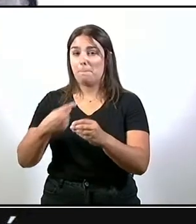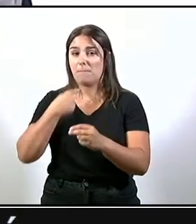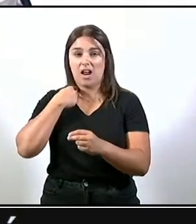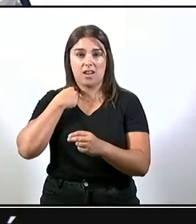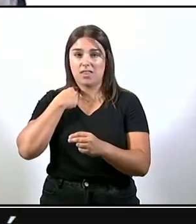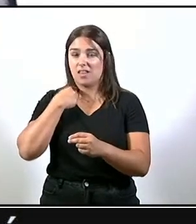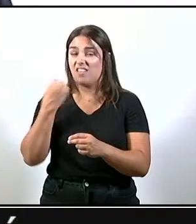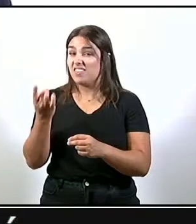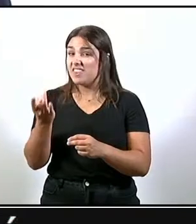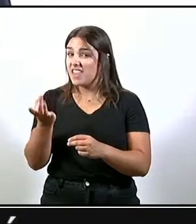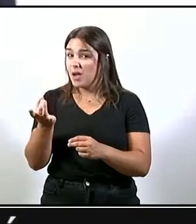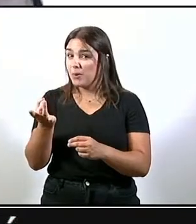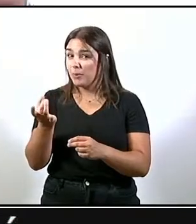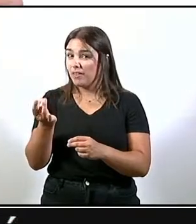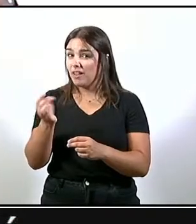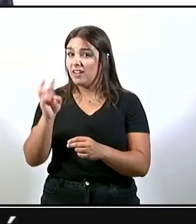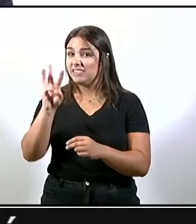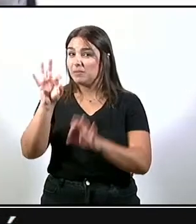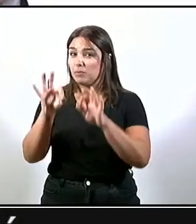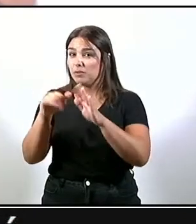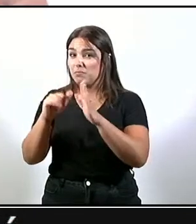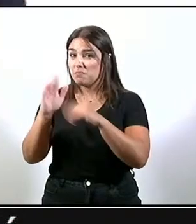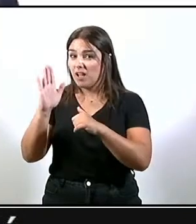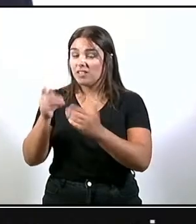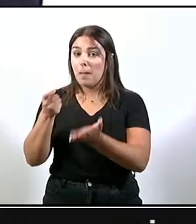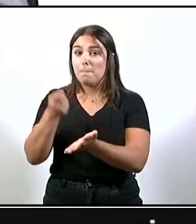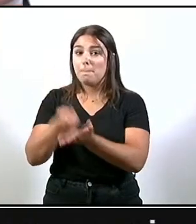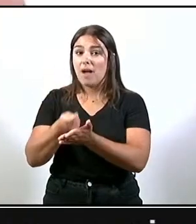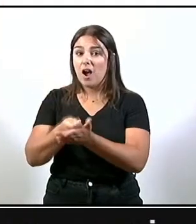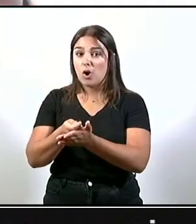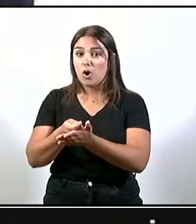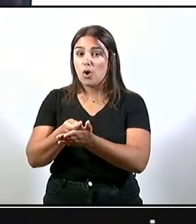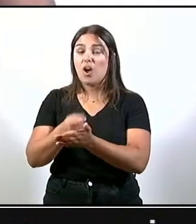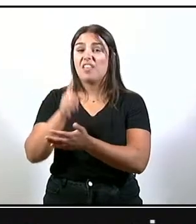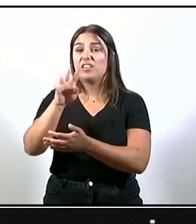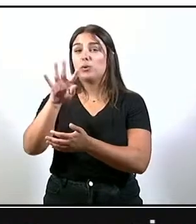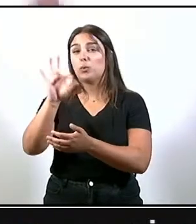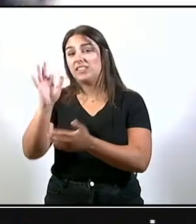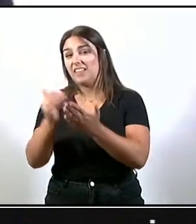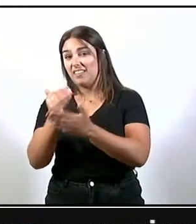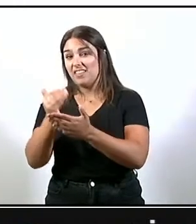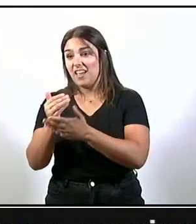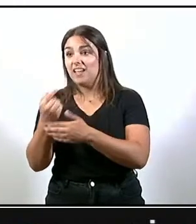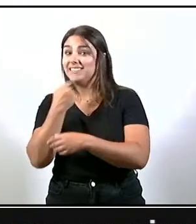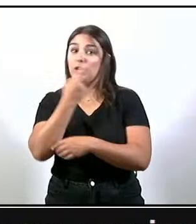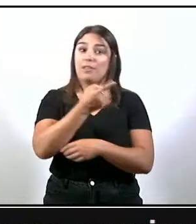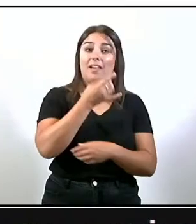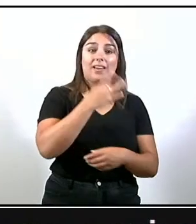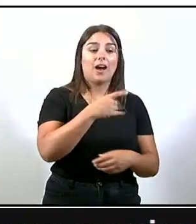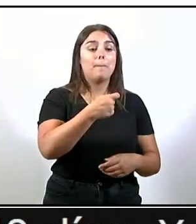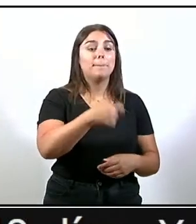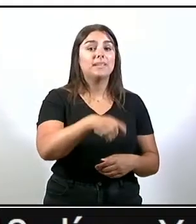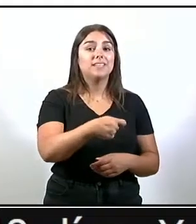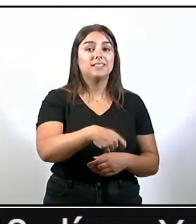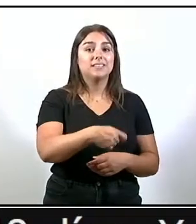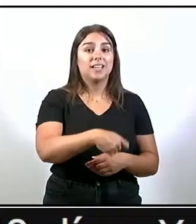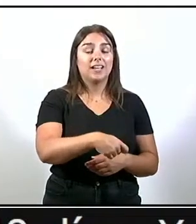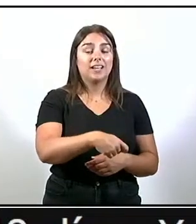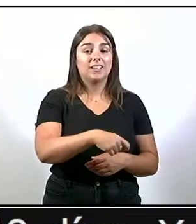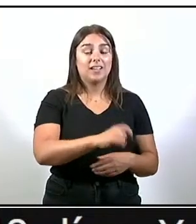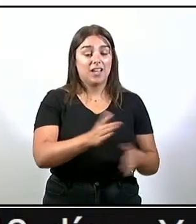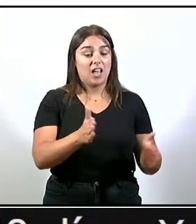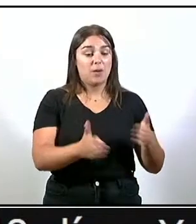un déficit por encima del 3% y con un pago a proveedores a los 140 días. Y se lo dice al presidente, que ha dejado al final de